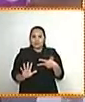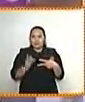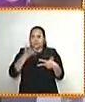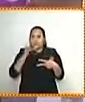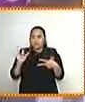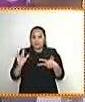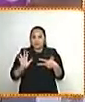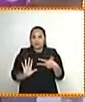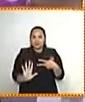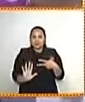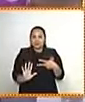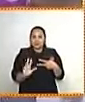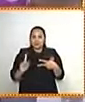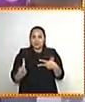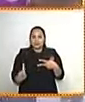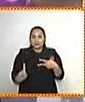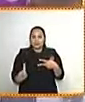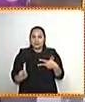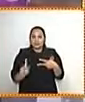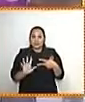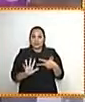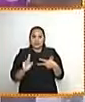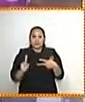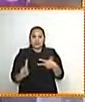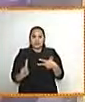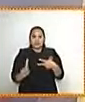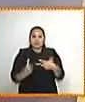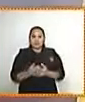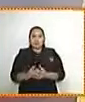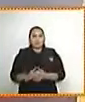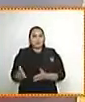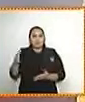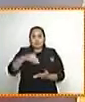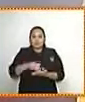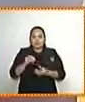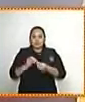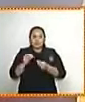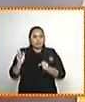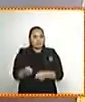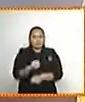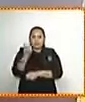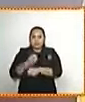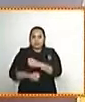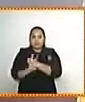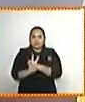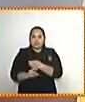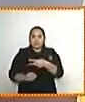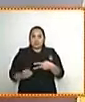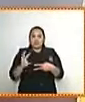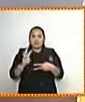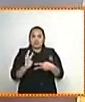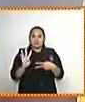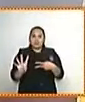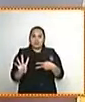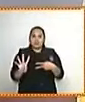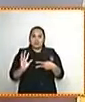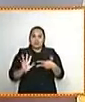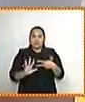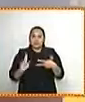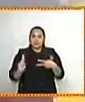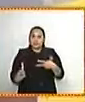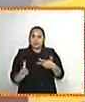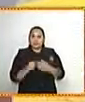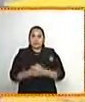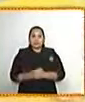suerte, 1, segundo número ganador, 51. Reitero con gusto los dos números ganadores, 64 y